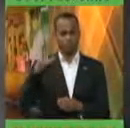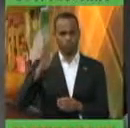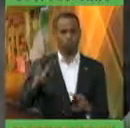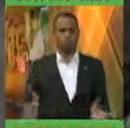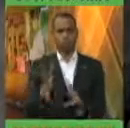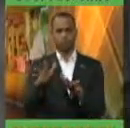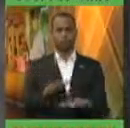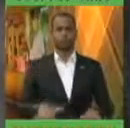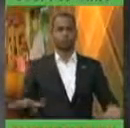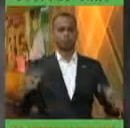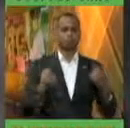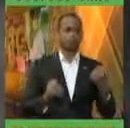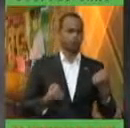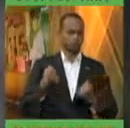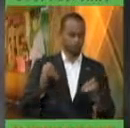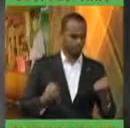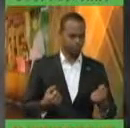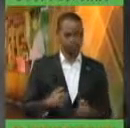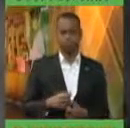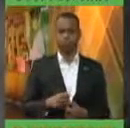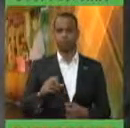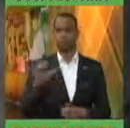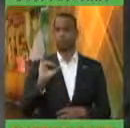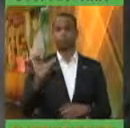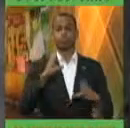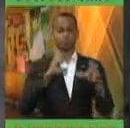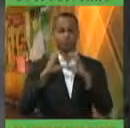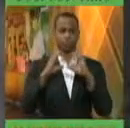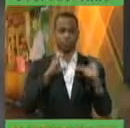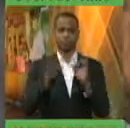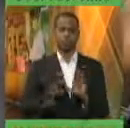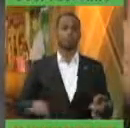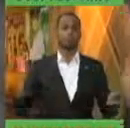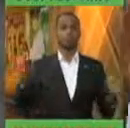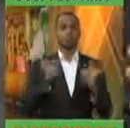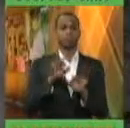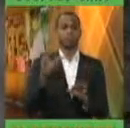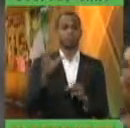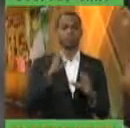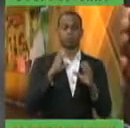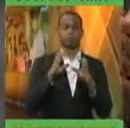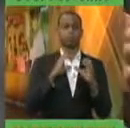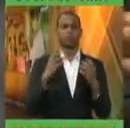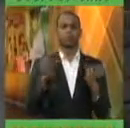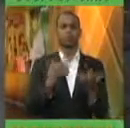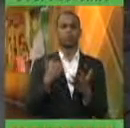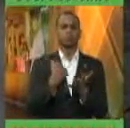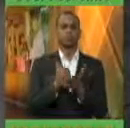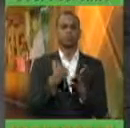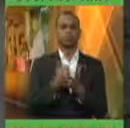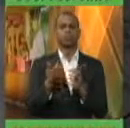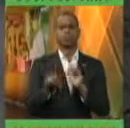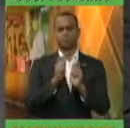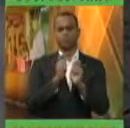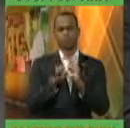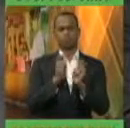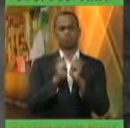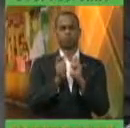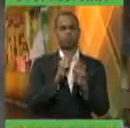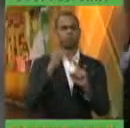sector choferil lo de la telecomunicaciones es importante porque las telecomunicaciones vienen haciendo ajuste